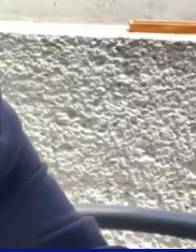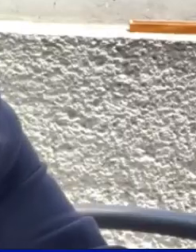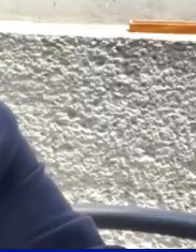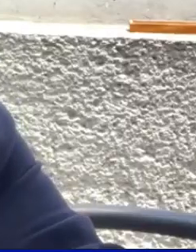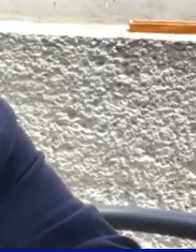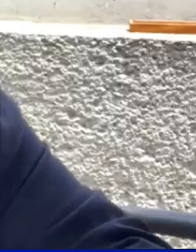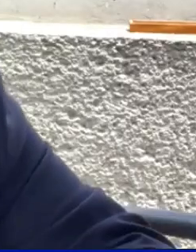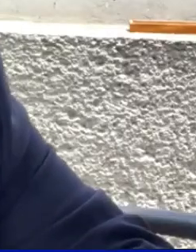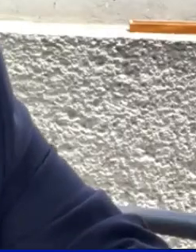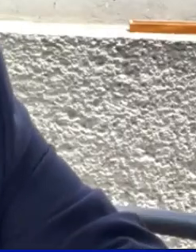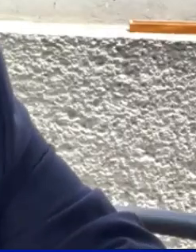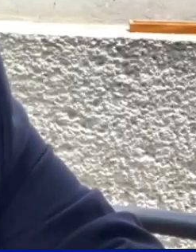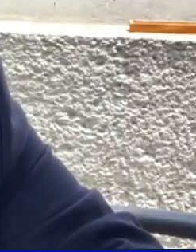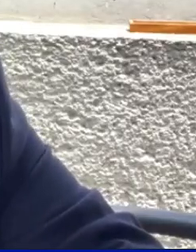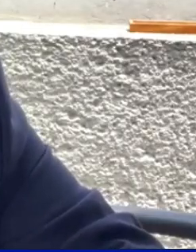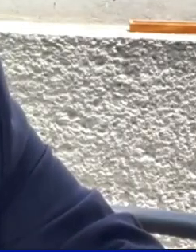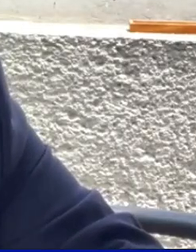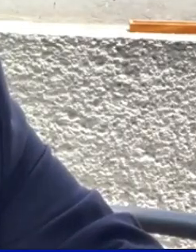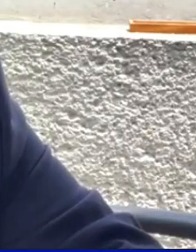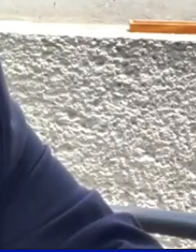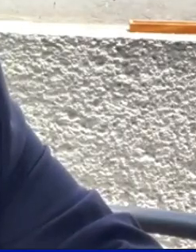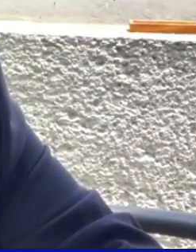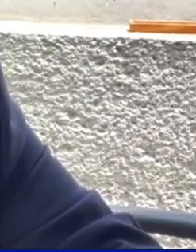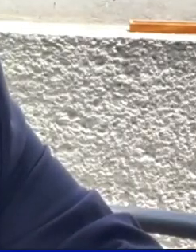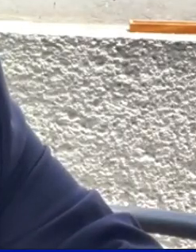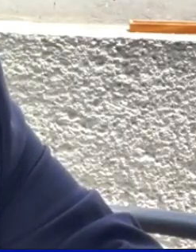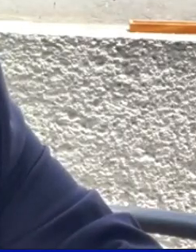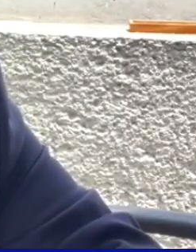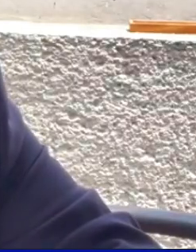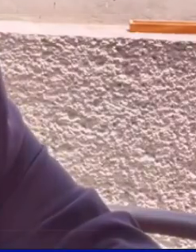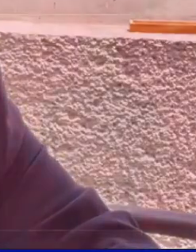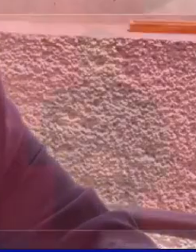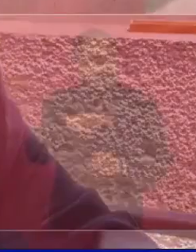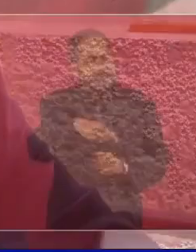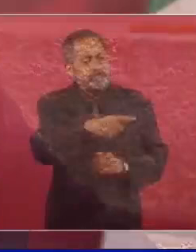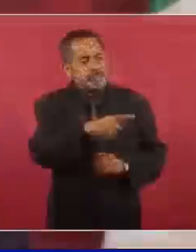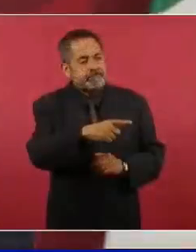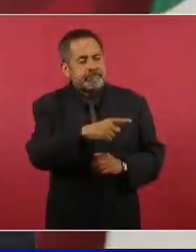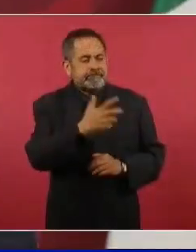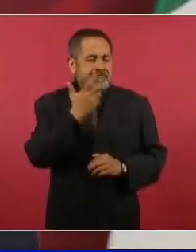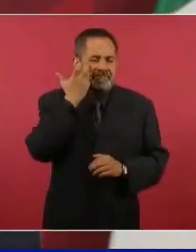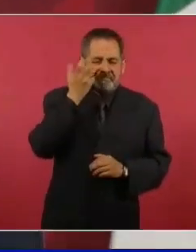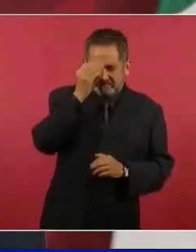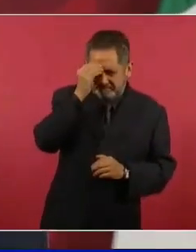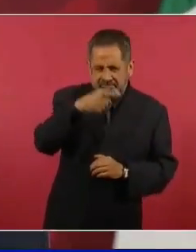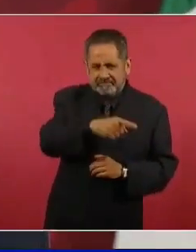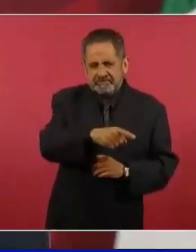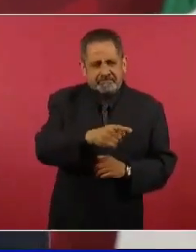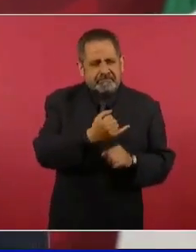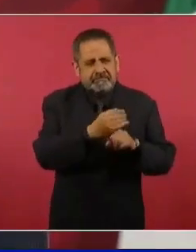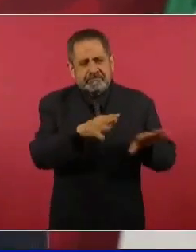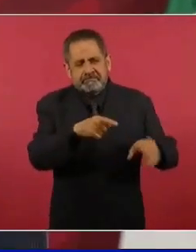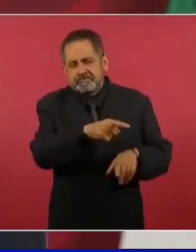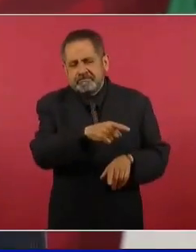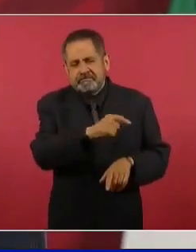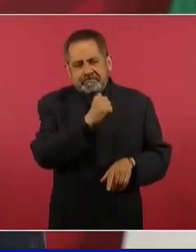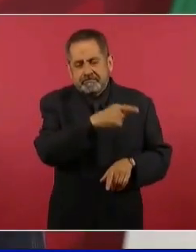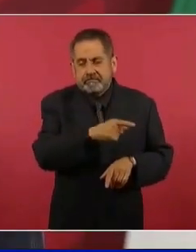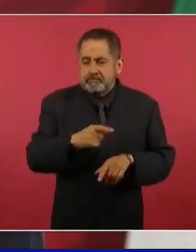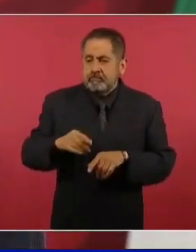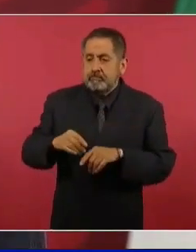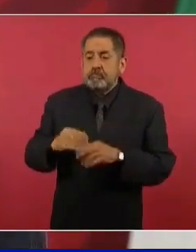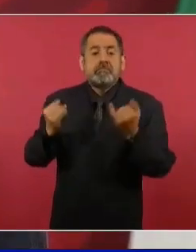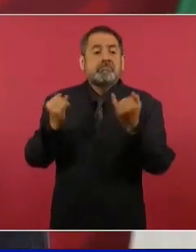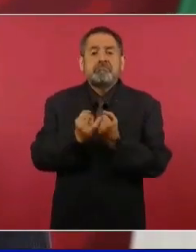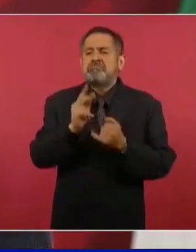les parece si rescato esta declaración del presidente andrés manuel lópez obrador sobre las dos reformas que quieren llevar a